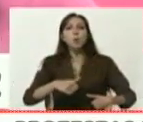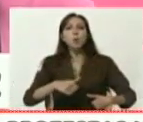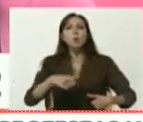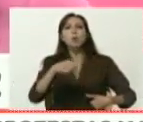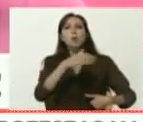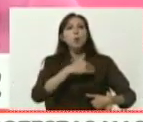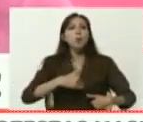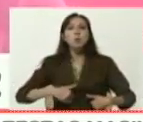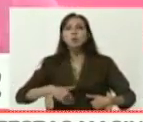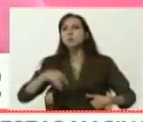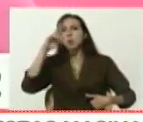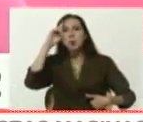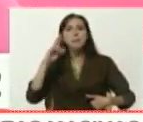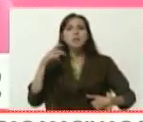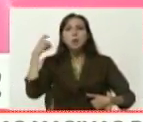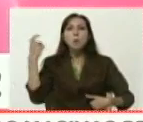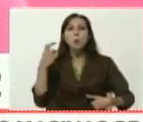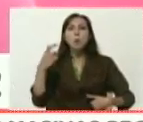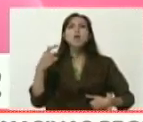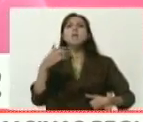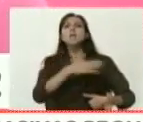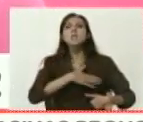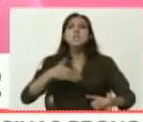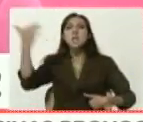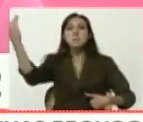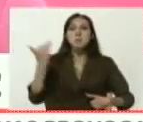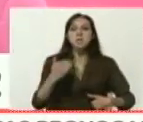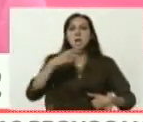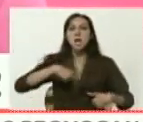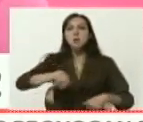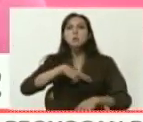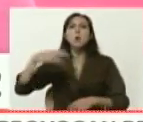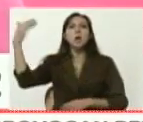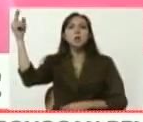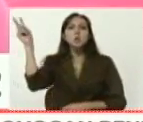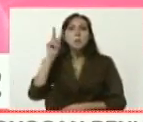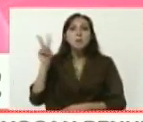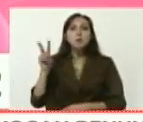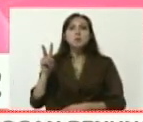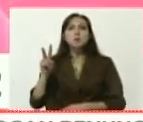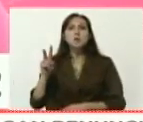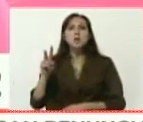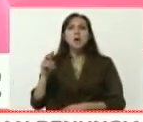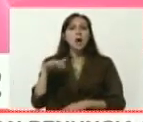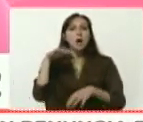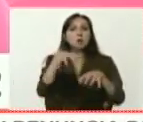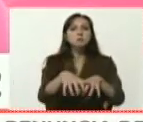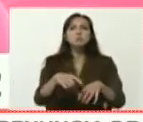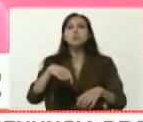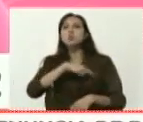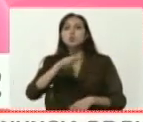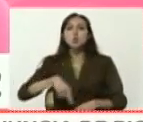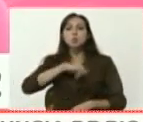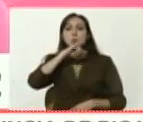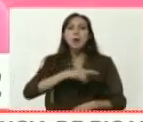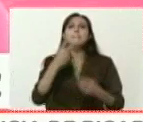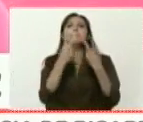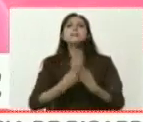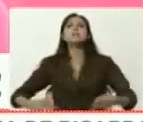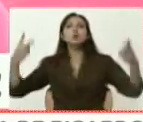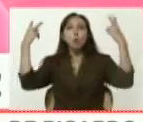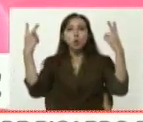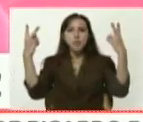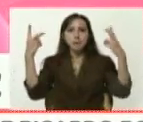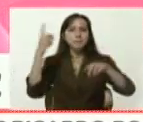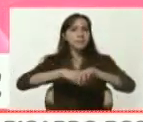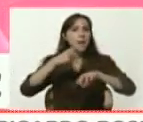y pretenden venirse sobre nuestra patria contra nuestro pueblo. Estamos en ciclo histórico de victoria. Que no nos